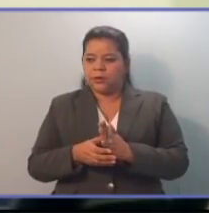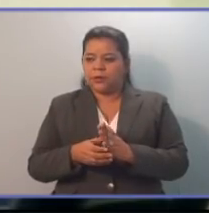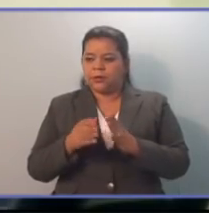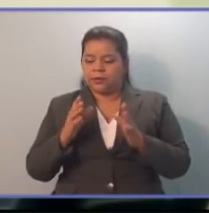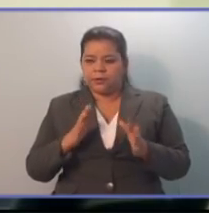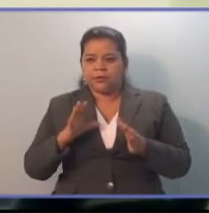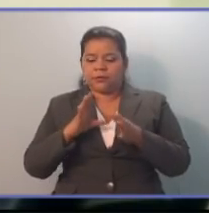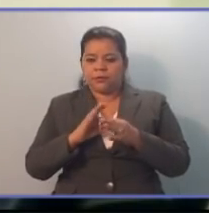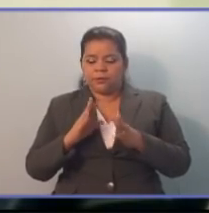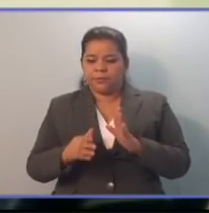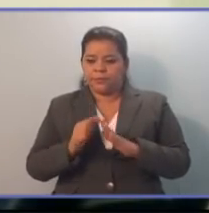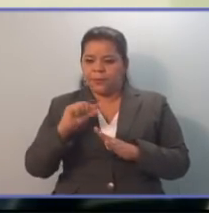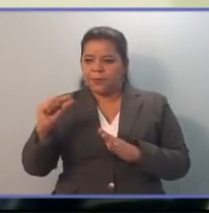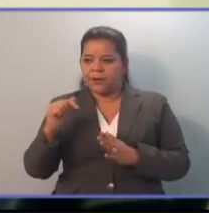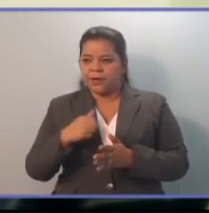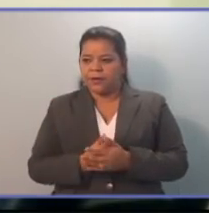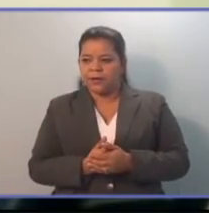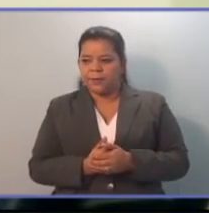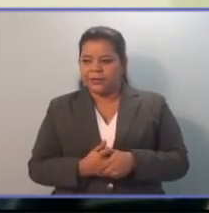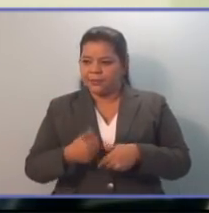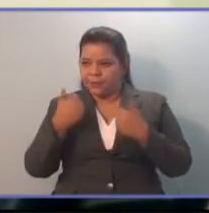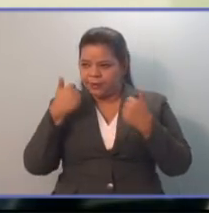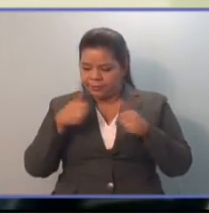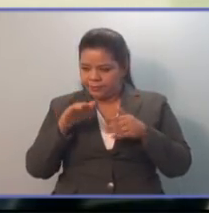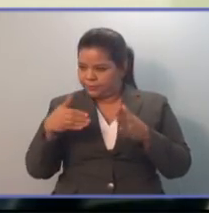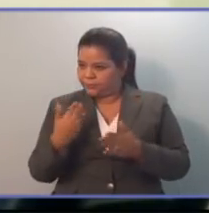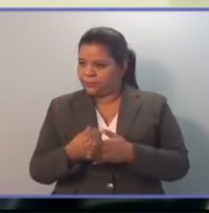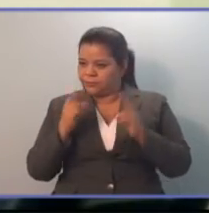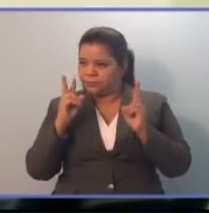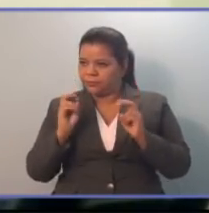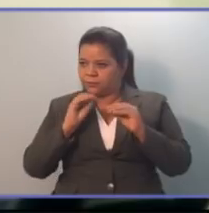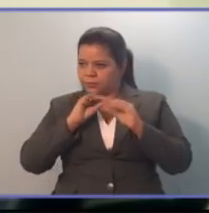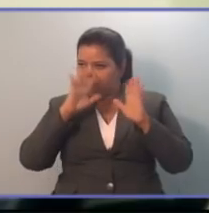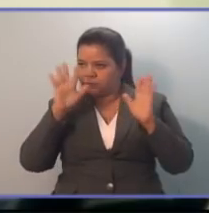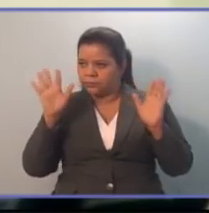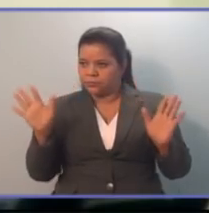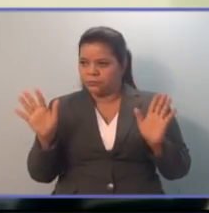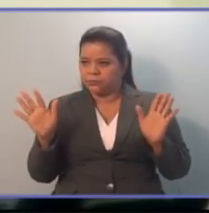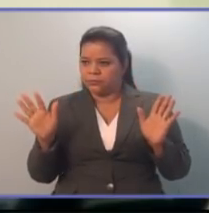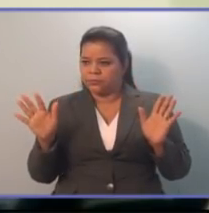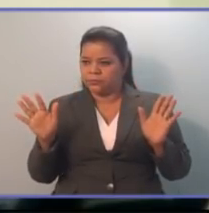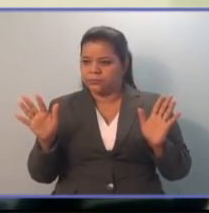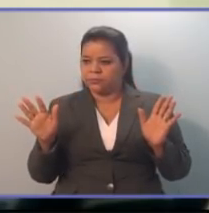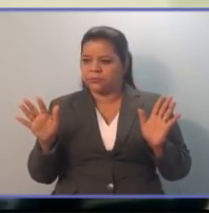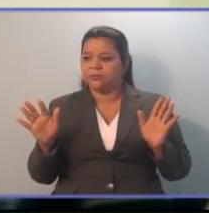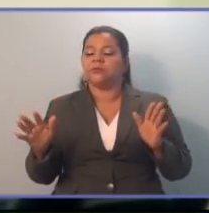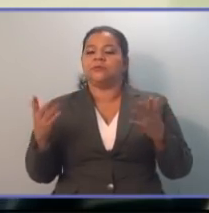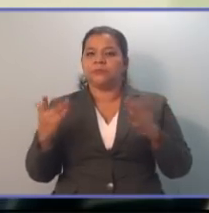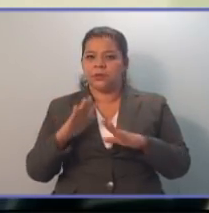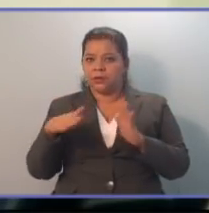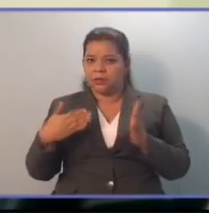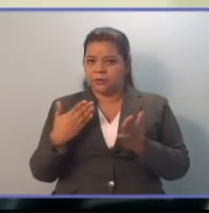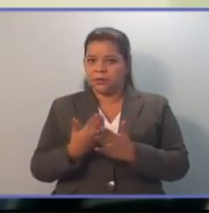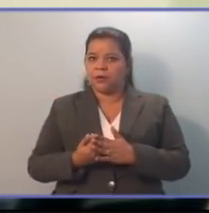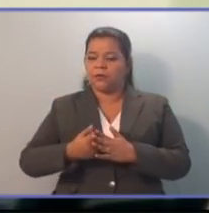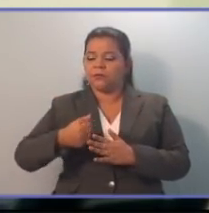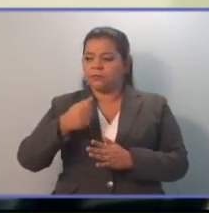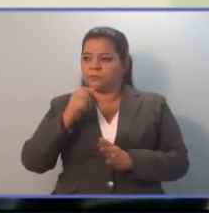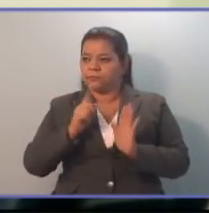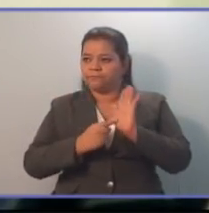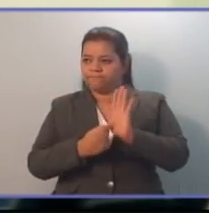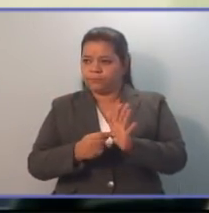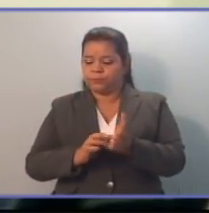y se refiere a temas como transparencia, prevención y lucha contra la corrupción, rendición